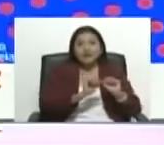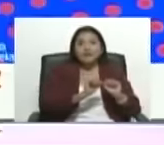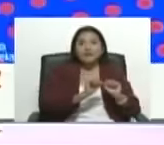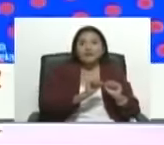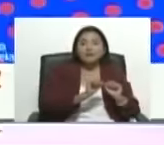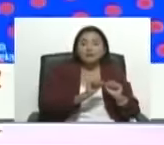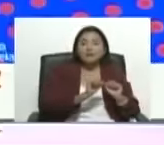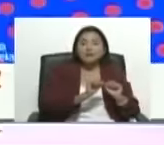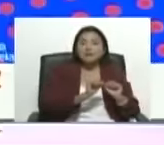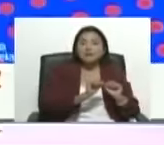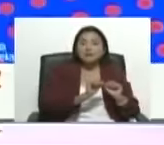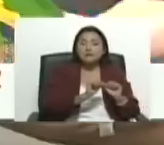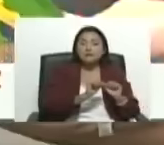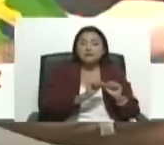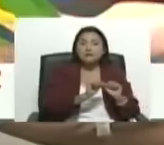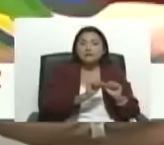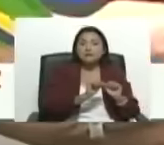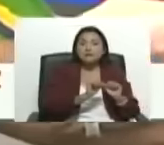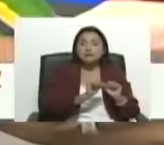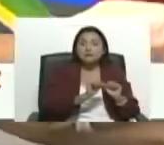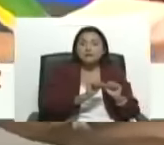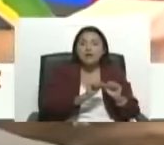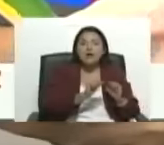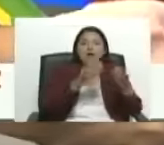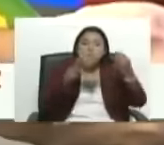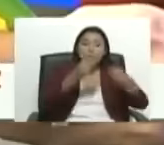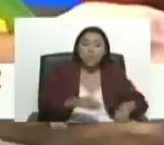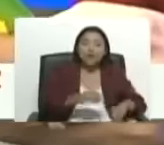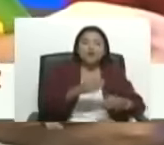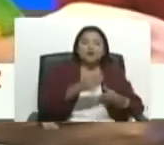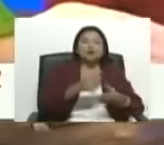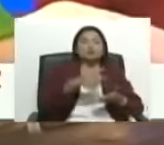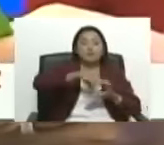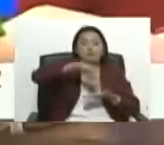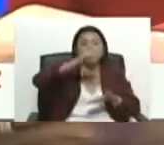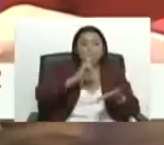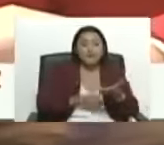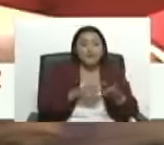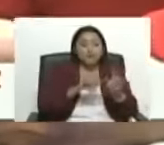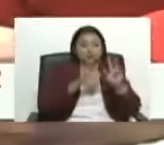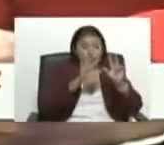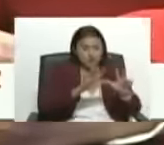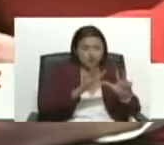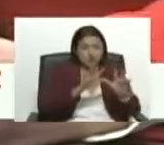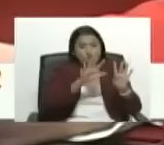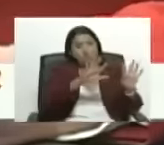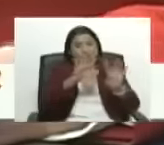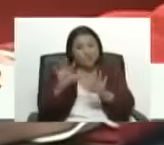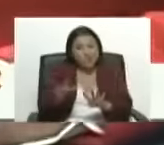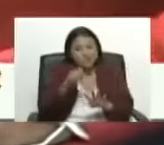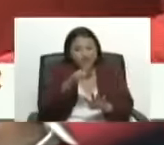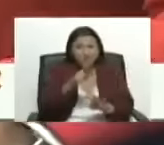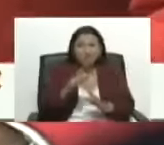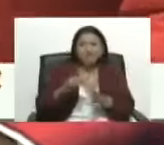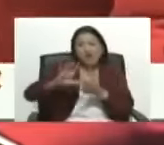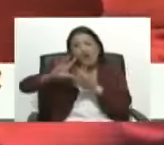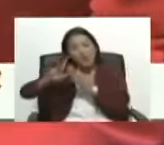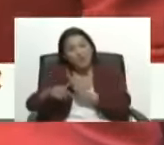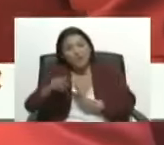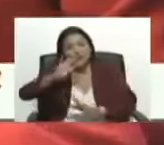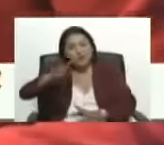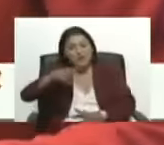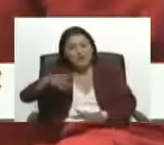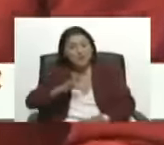impuesta fraudulentamente por el laudo arbitral de París de 1899 que pretende despojarnos de